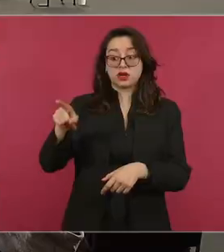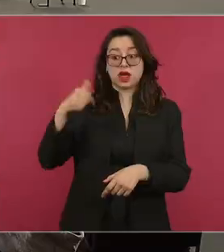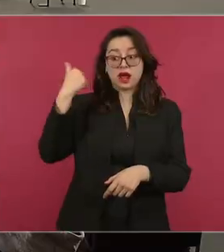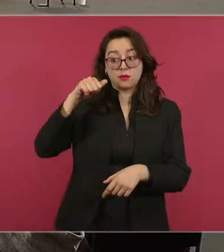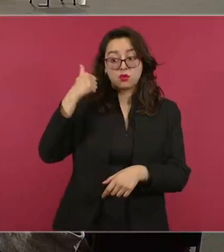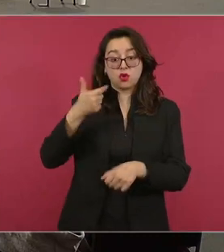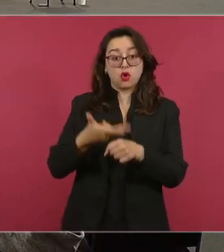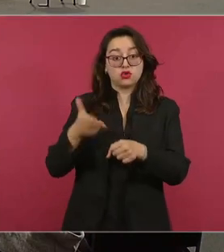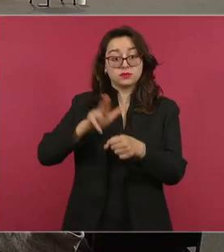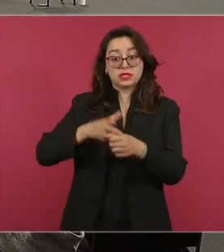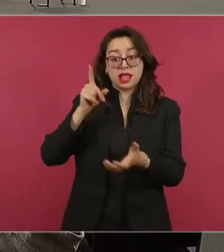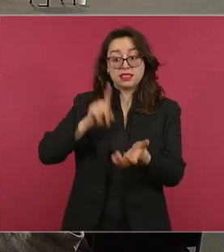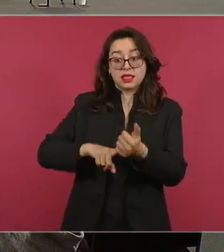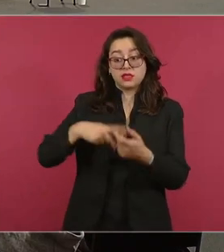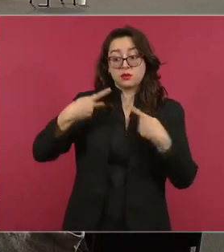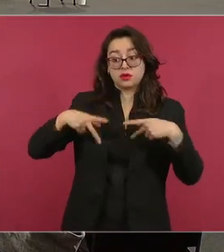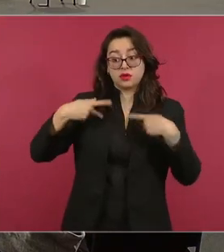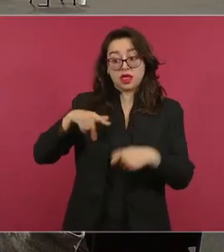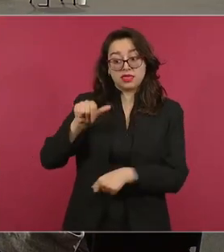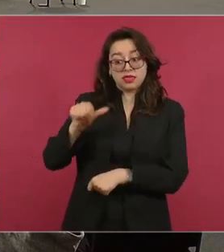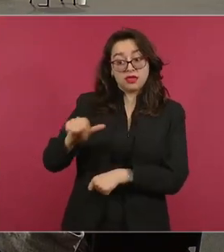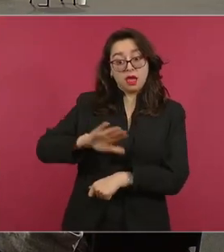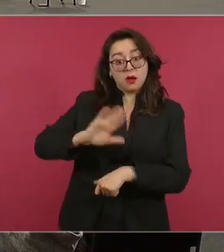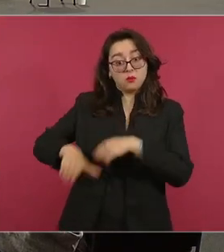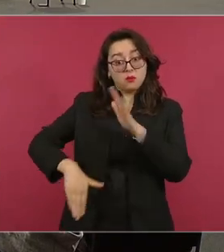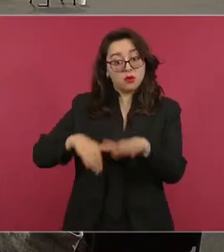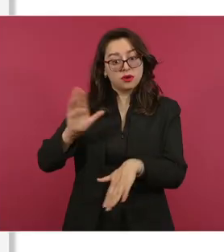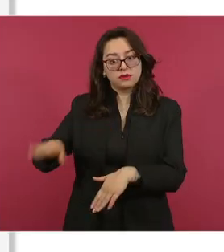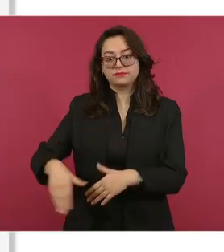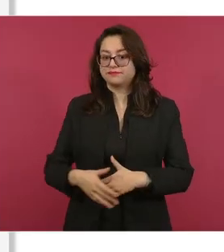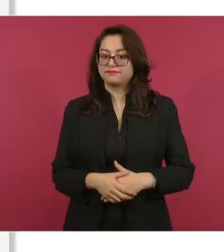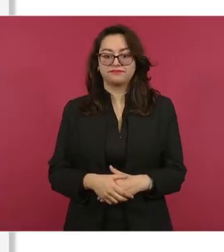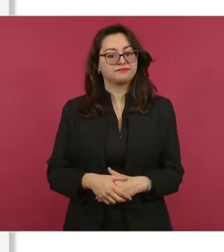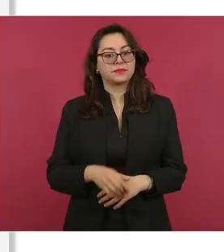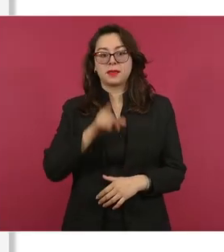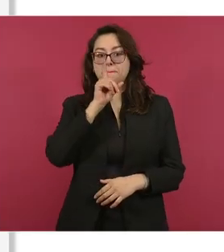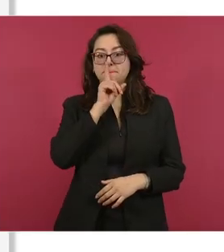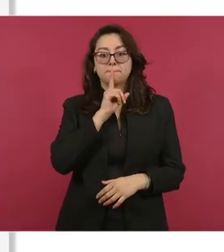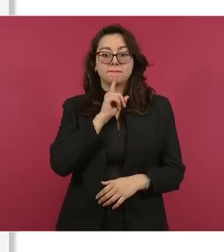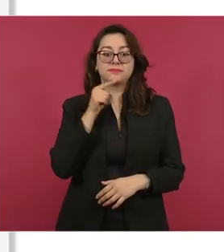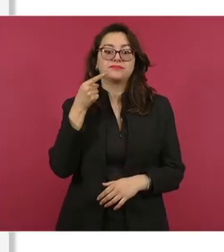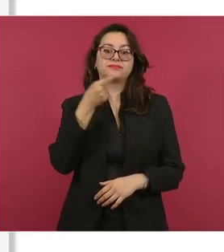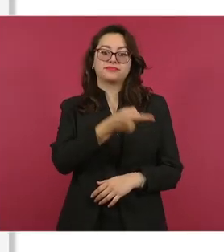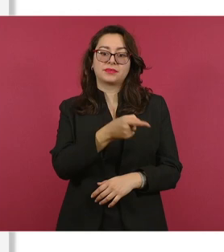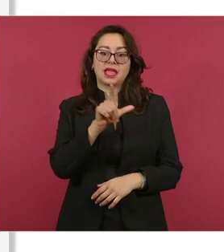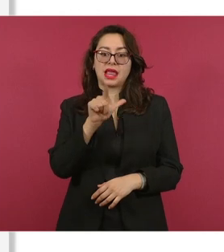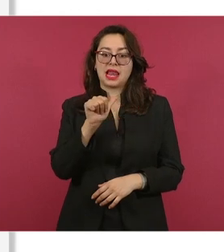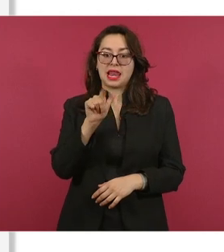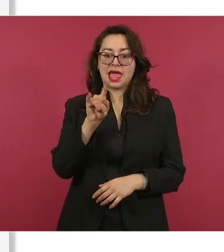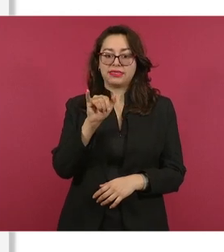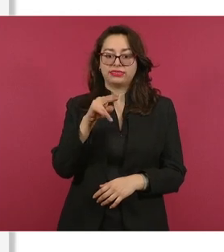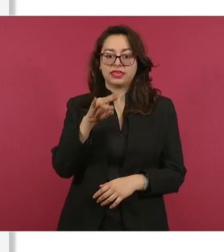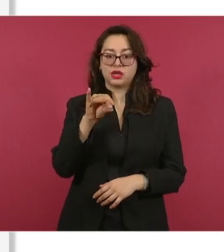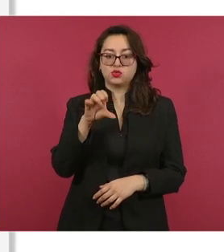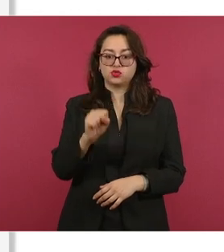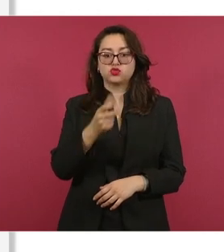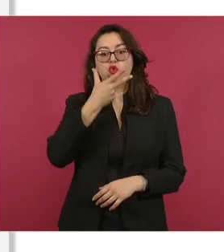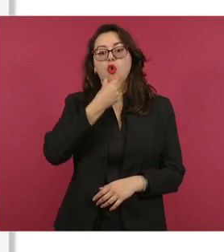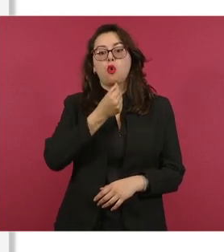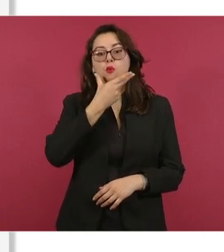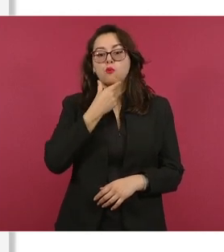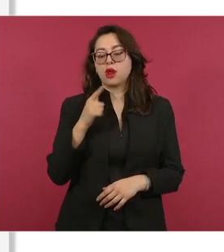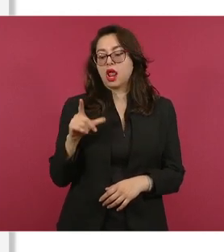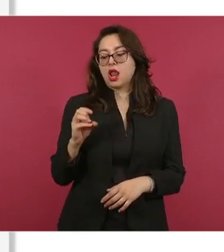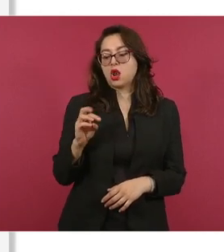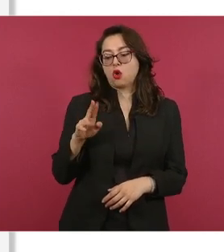Acapulco. El Latinus de Loret de Mola ha utilizado la desgracia por el paso del huracán Otis en las costas de Guerrero para ser uno